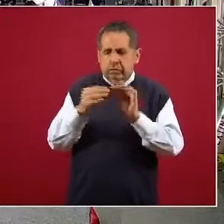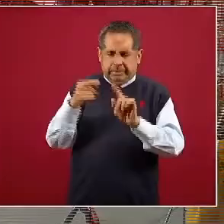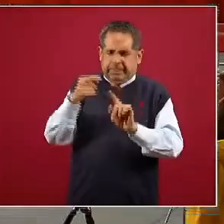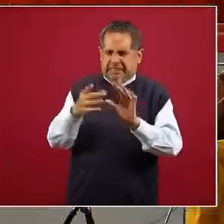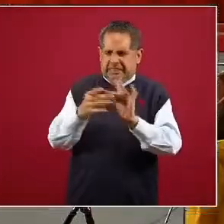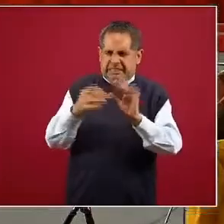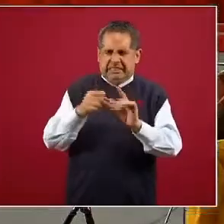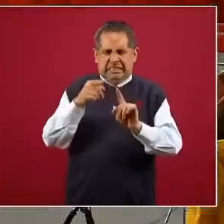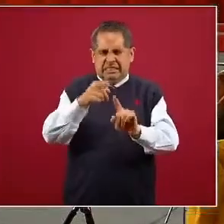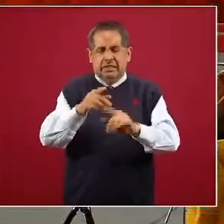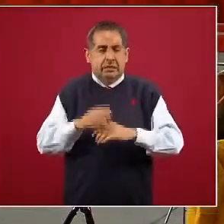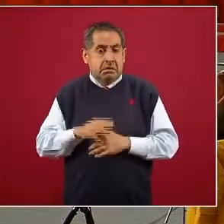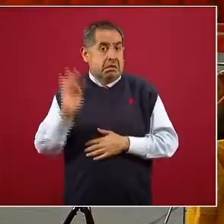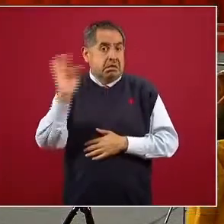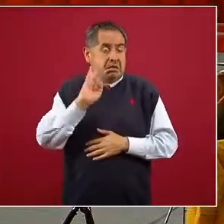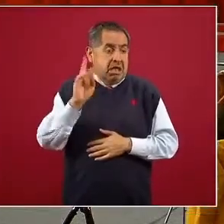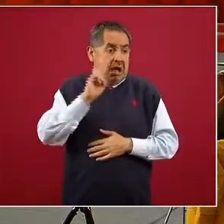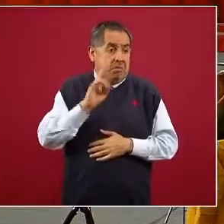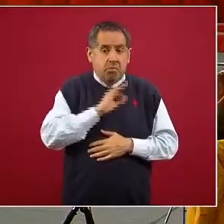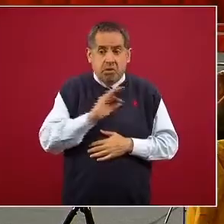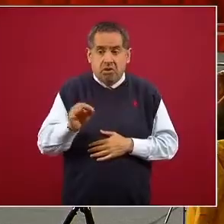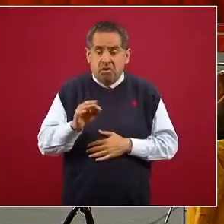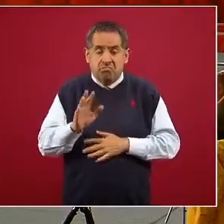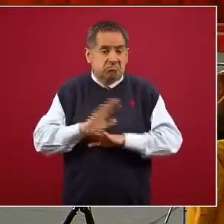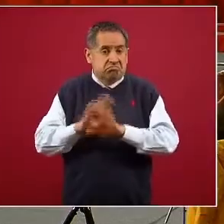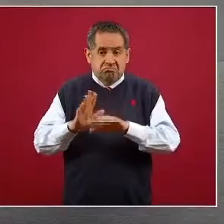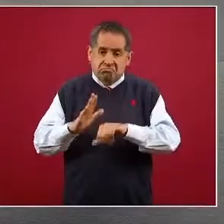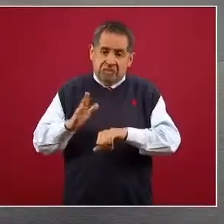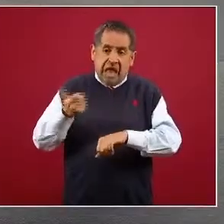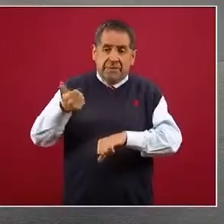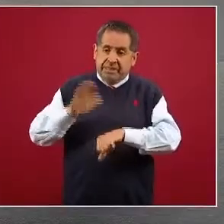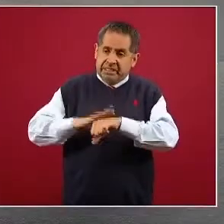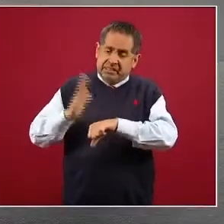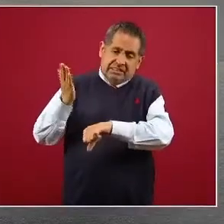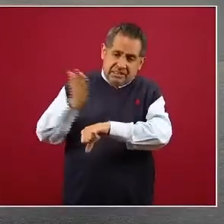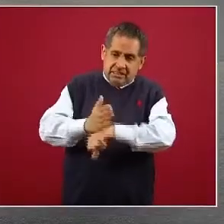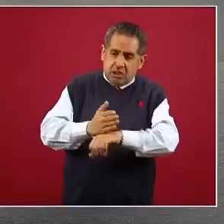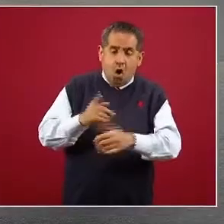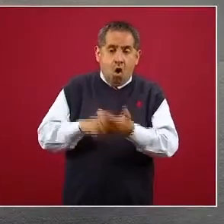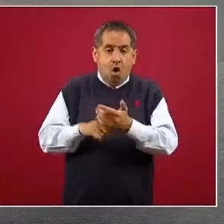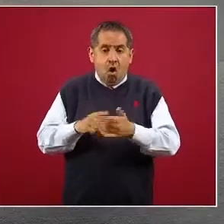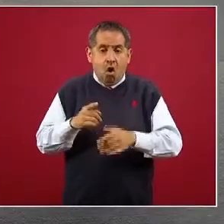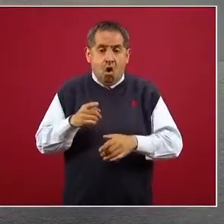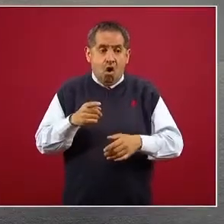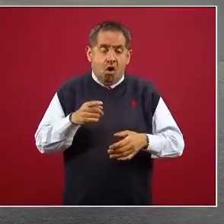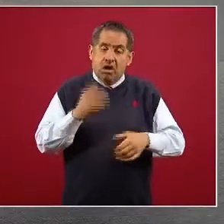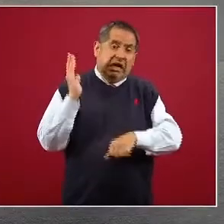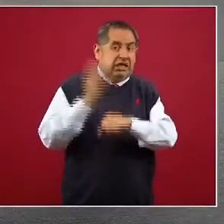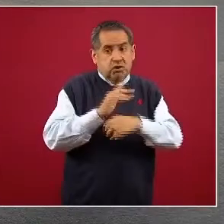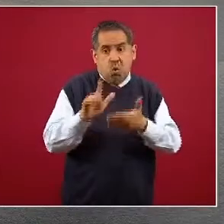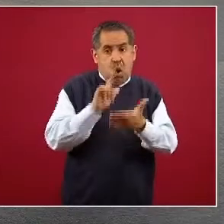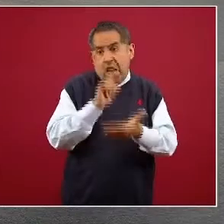más específica, de la posibilidad de aplicar sanciones administrativas o incluso penales si hubiera